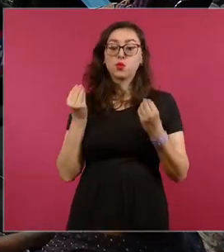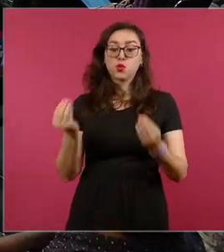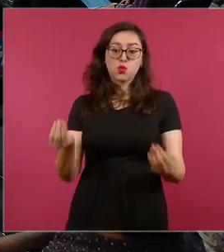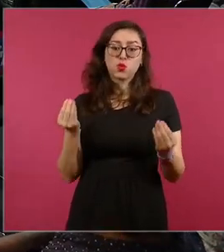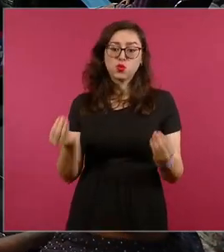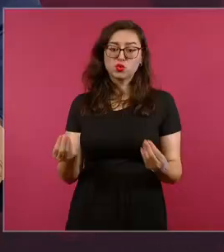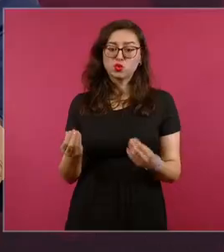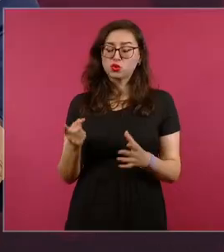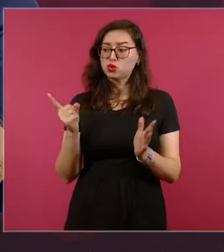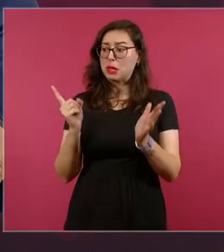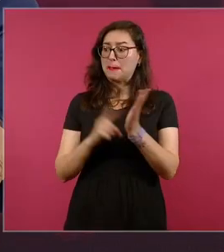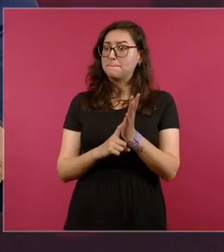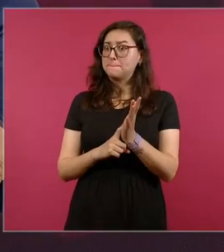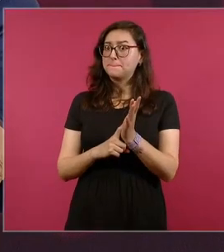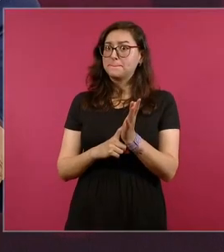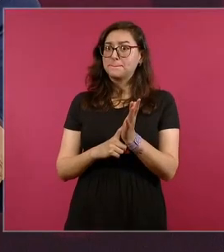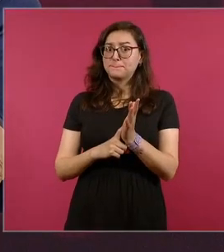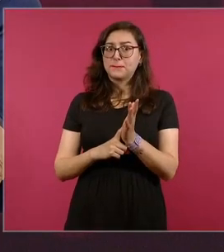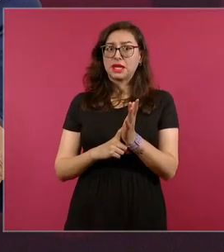a más de 1,000